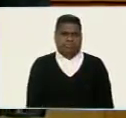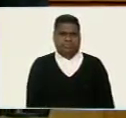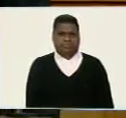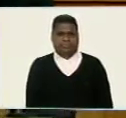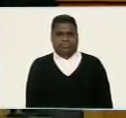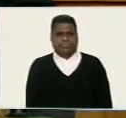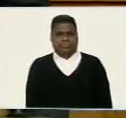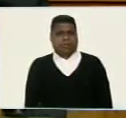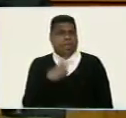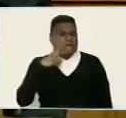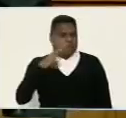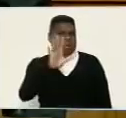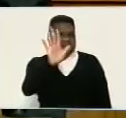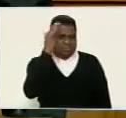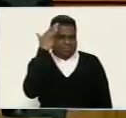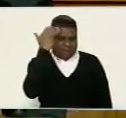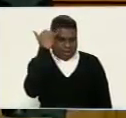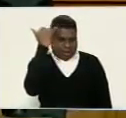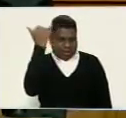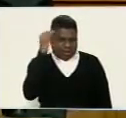lo que en verdad se nos ocurra,